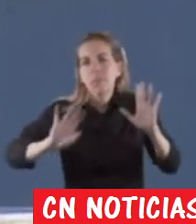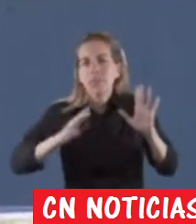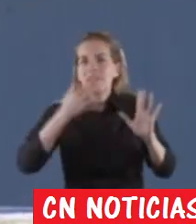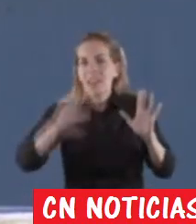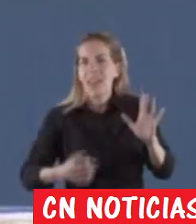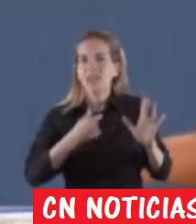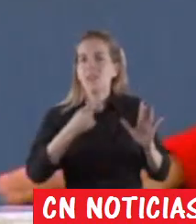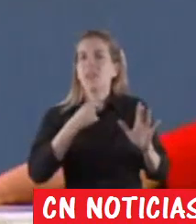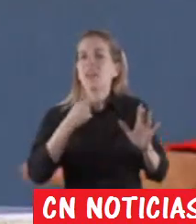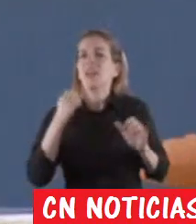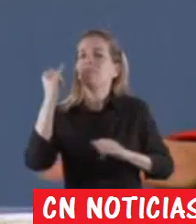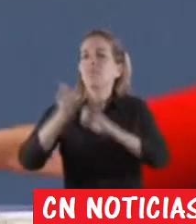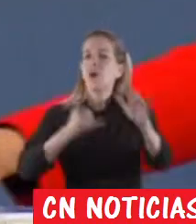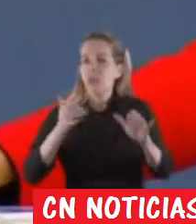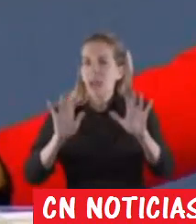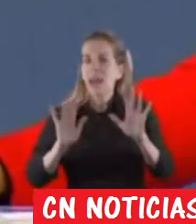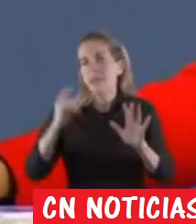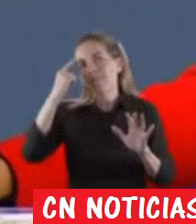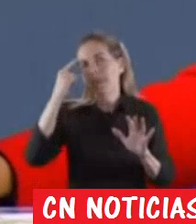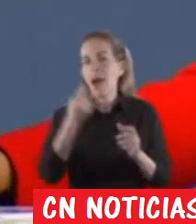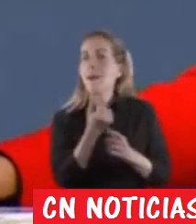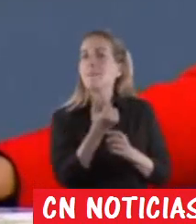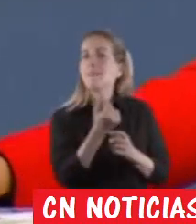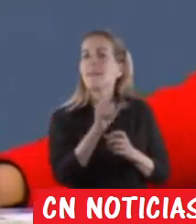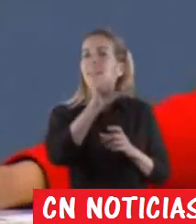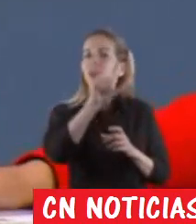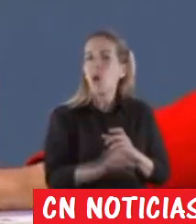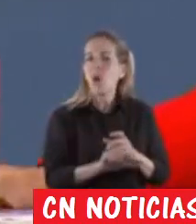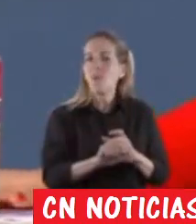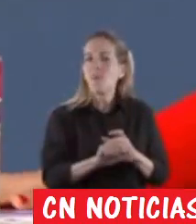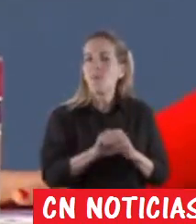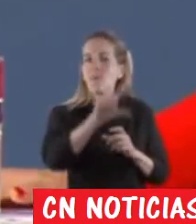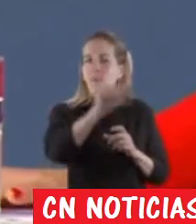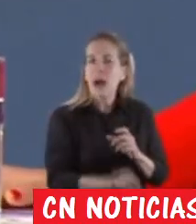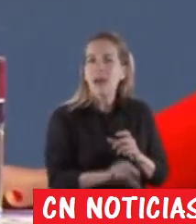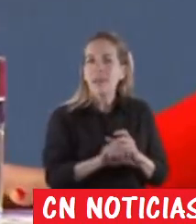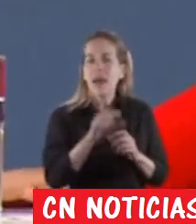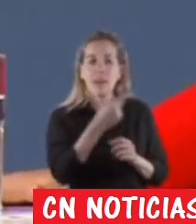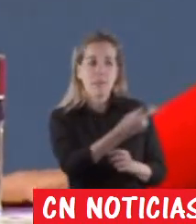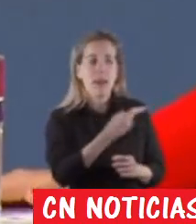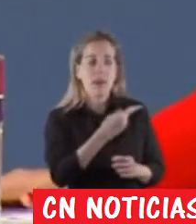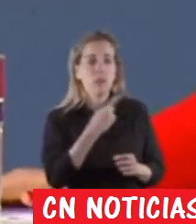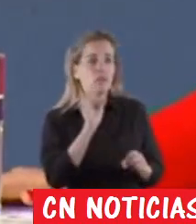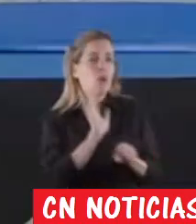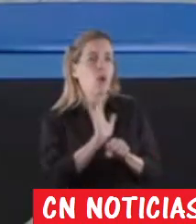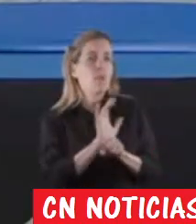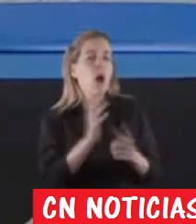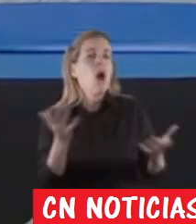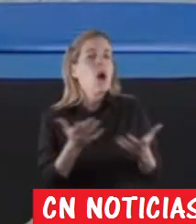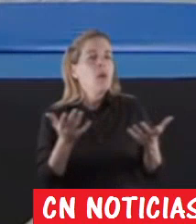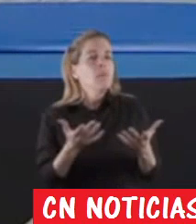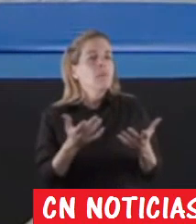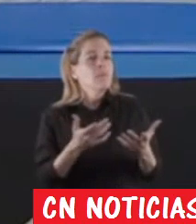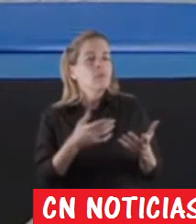decirles que bajar los precios para nosotros es un contrato electoral. Es una